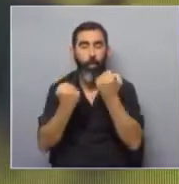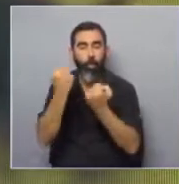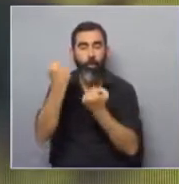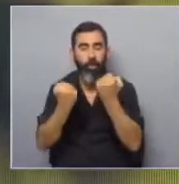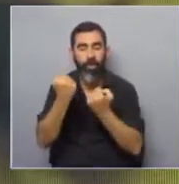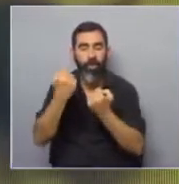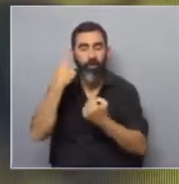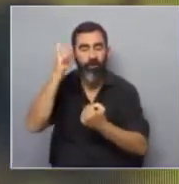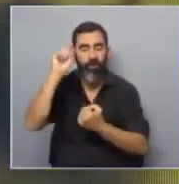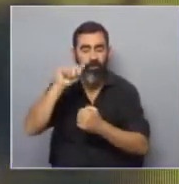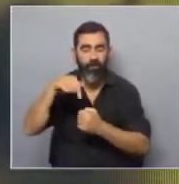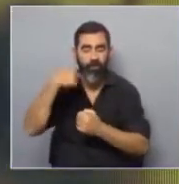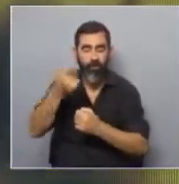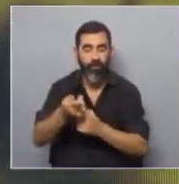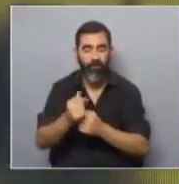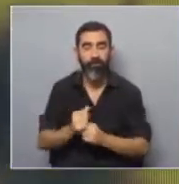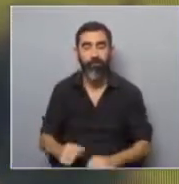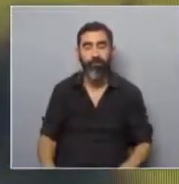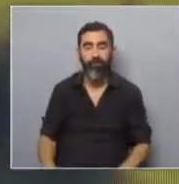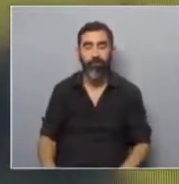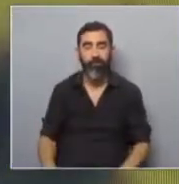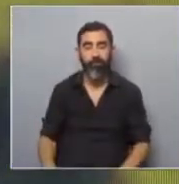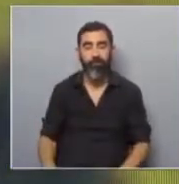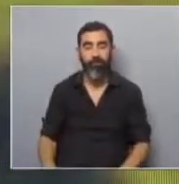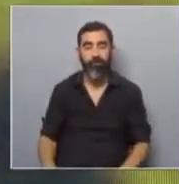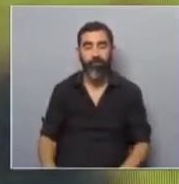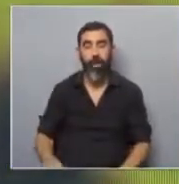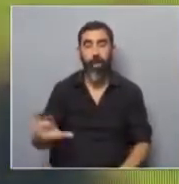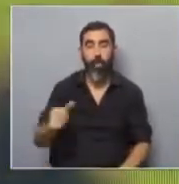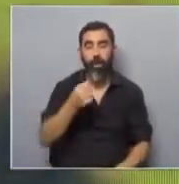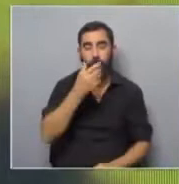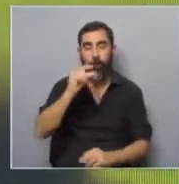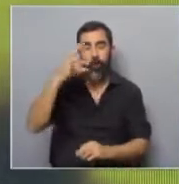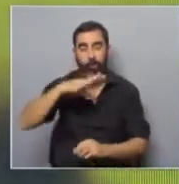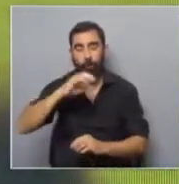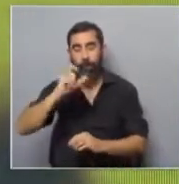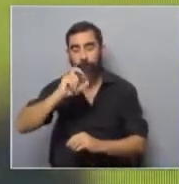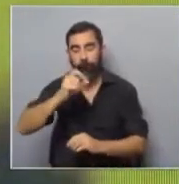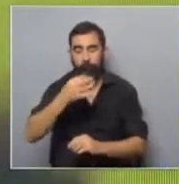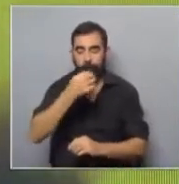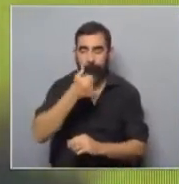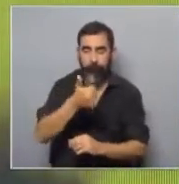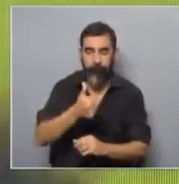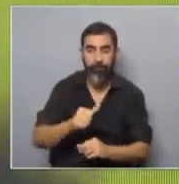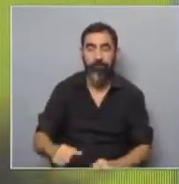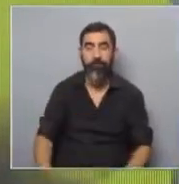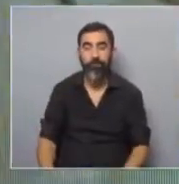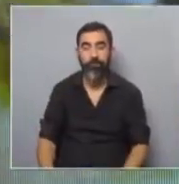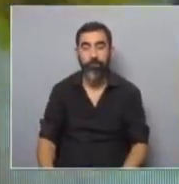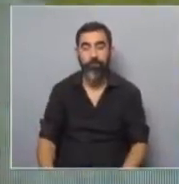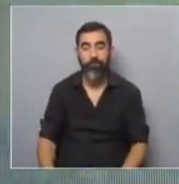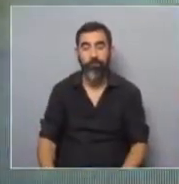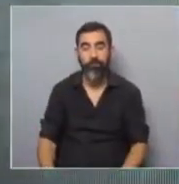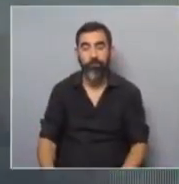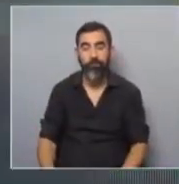se cuelgan para conseguir las ventajas salariales que tenía